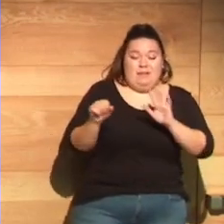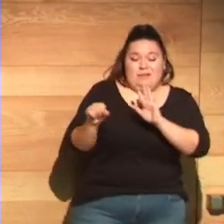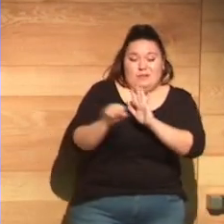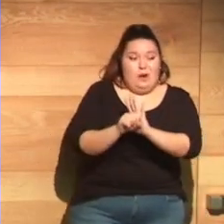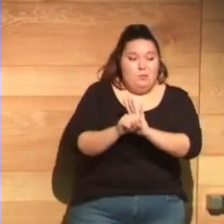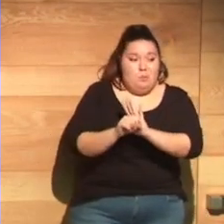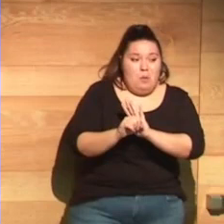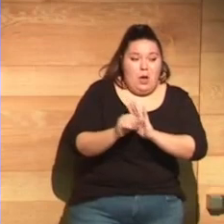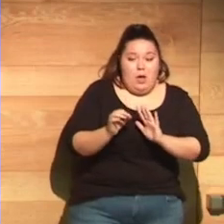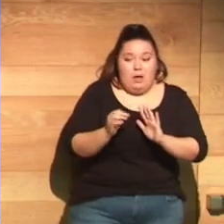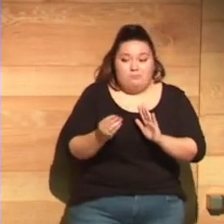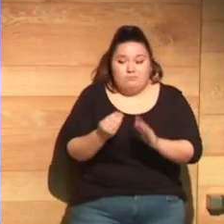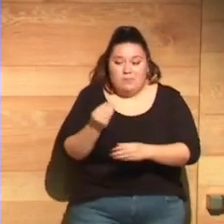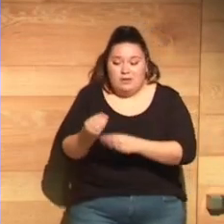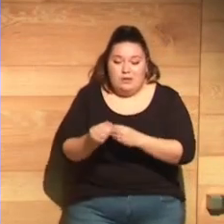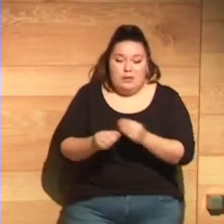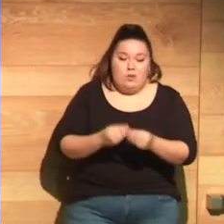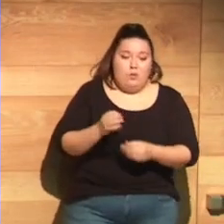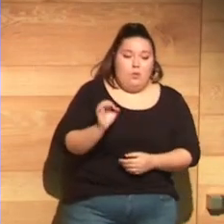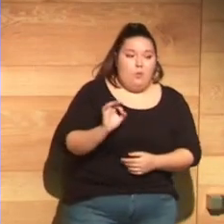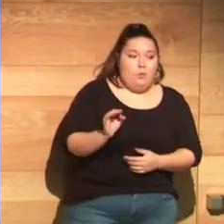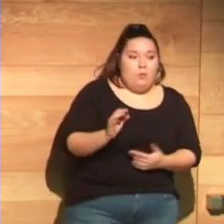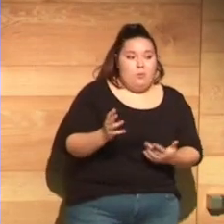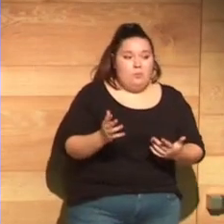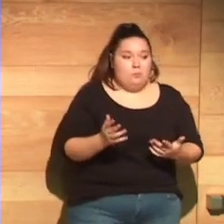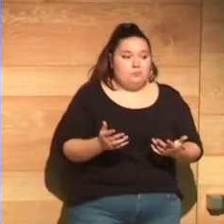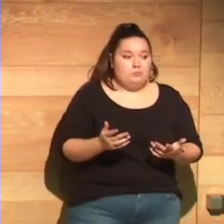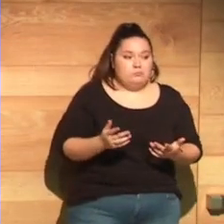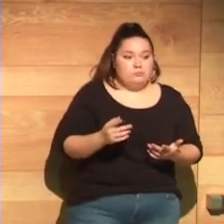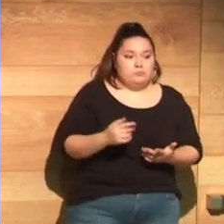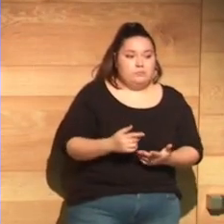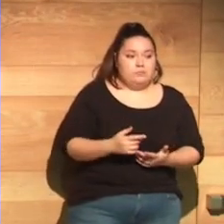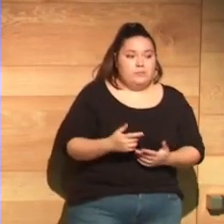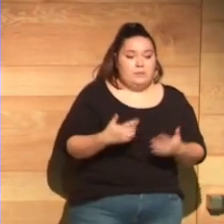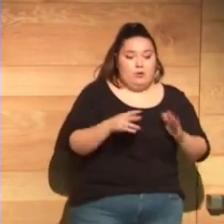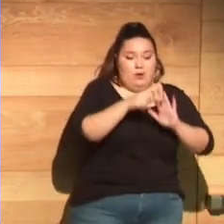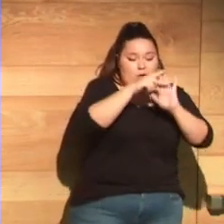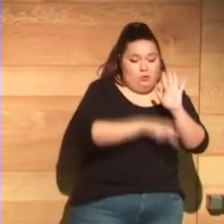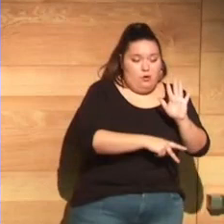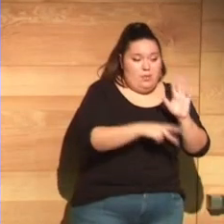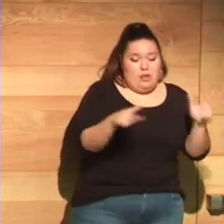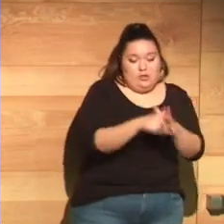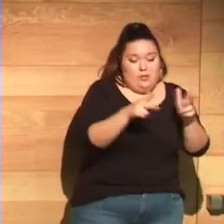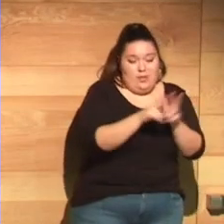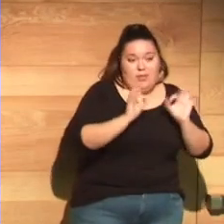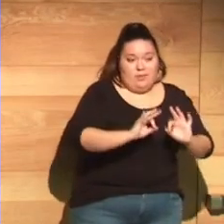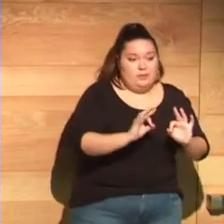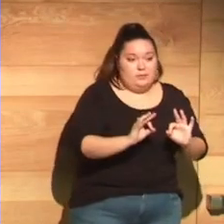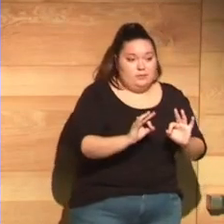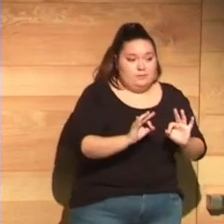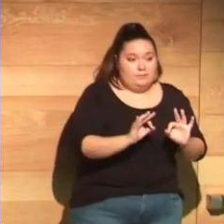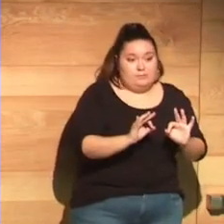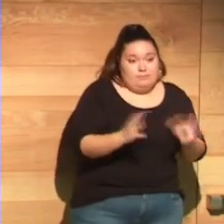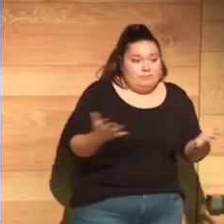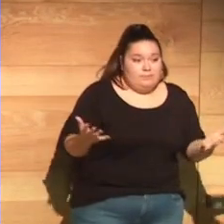pasar. No sabemos qué trauma le podía provocar o no, pero eran las reglas de juego